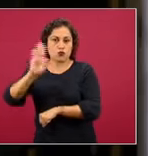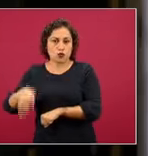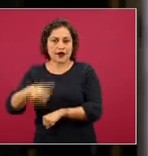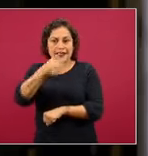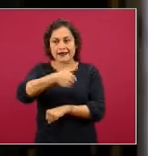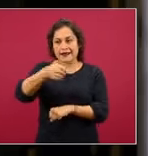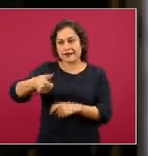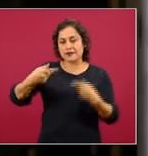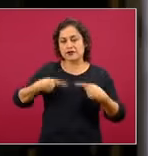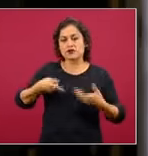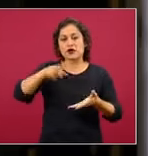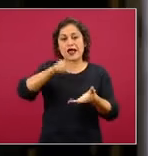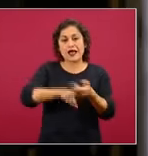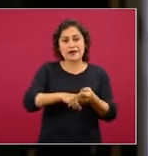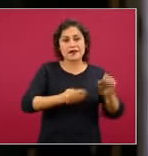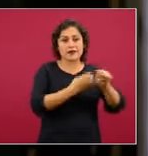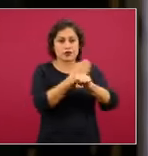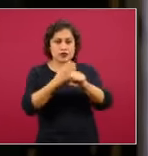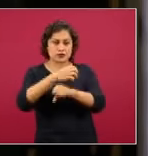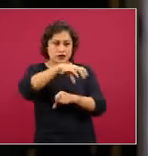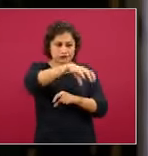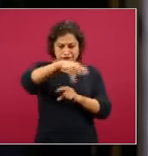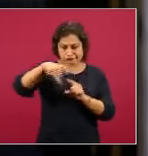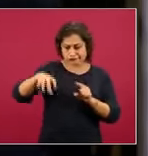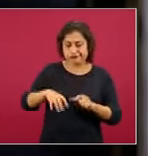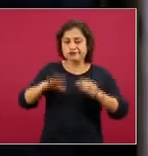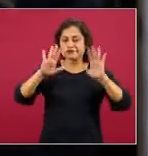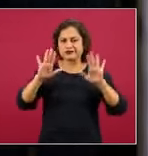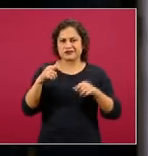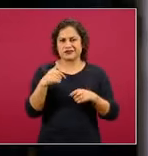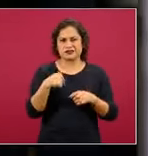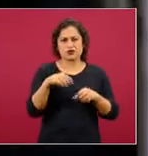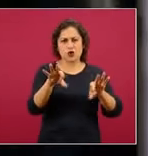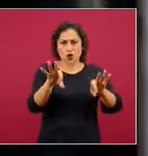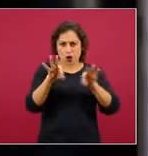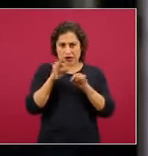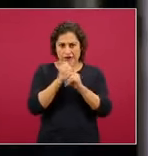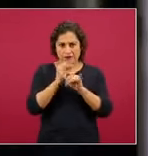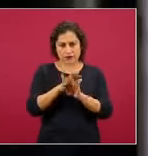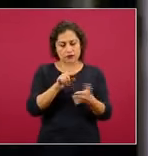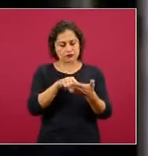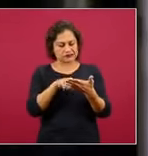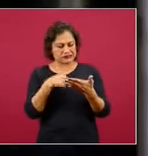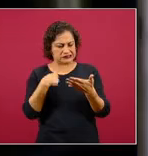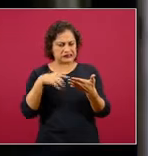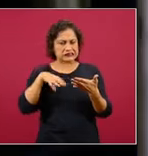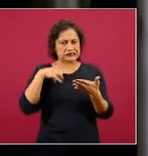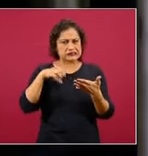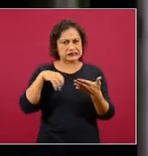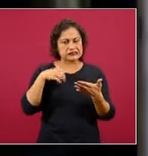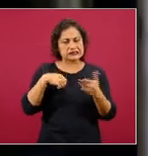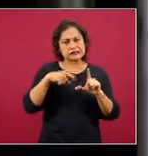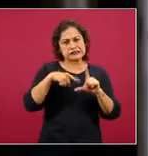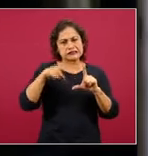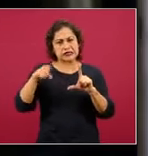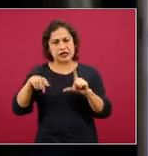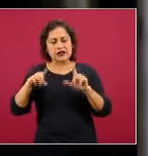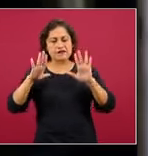federativa. He tratado de sacar la gráfica, pero no sé si ya no está